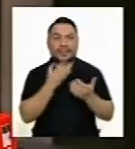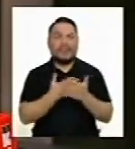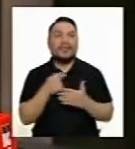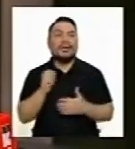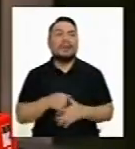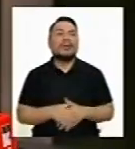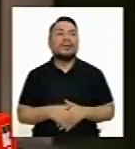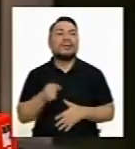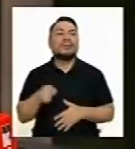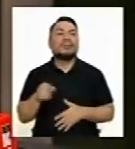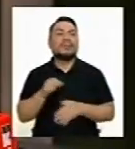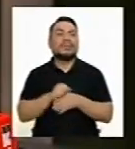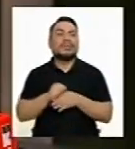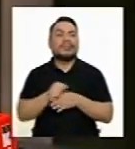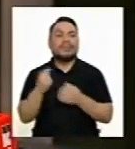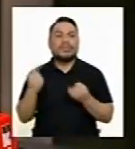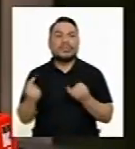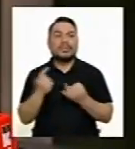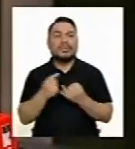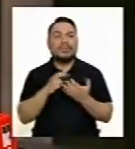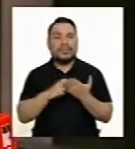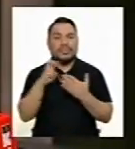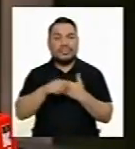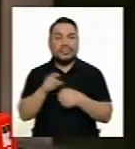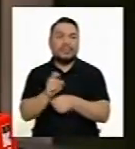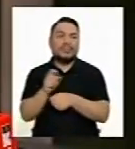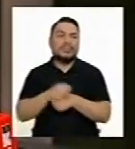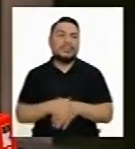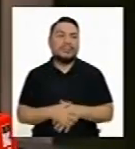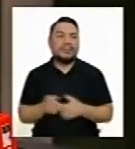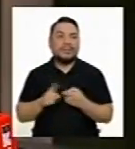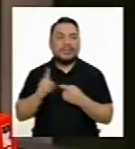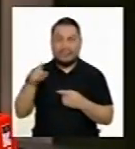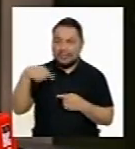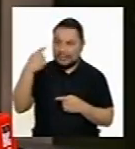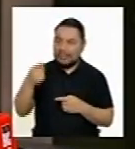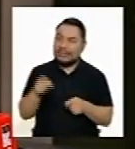estén poniendo en práctica cada uno de estos programas de formación. Hasta una